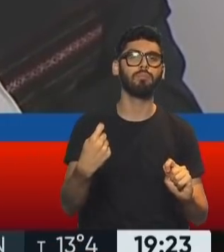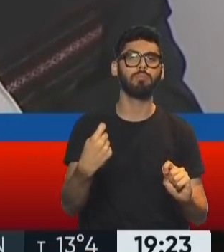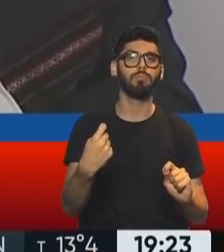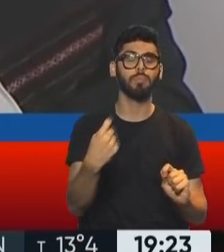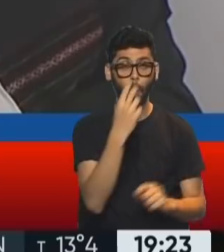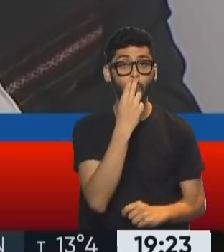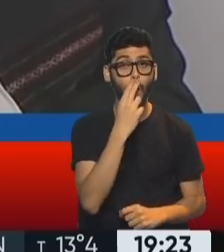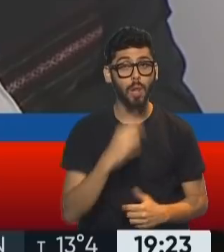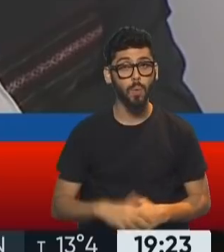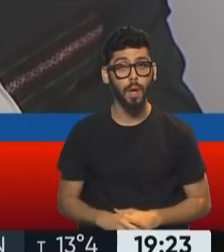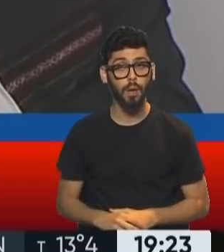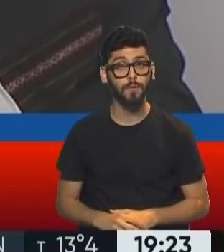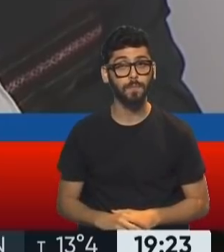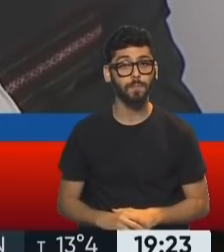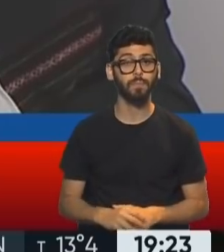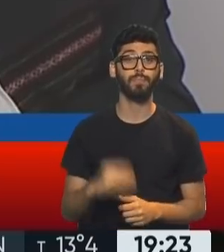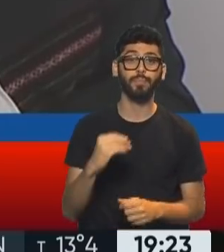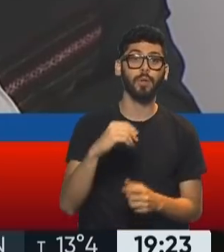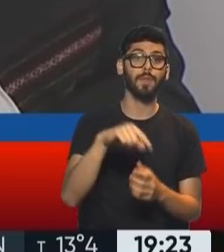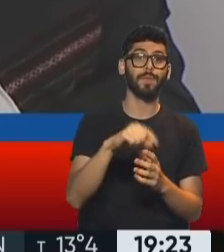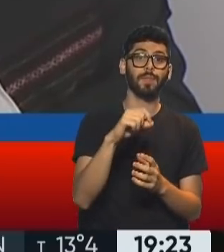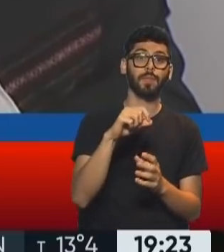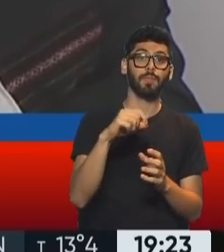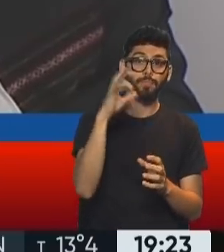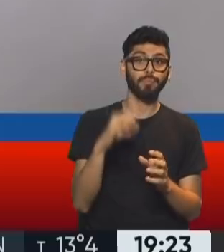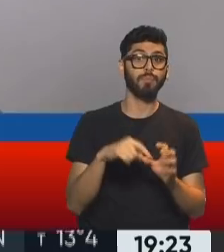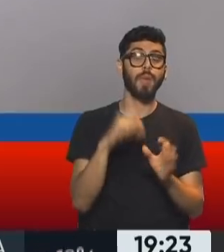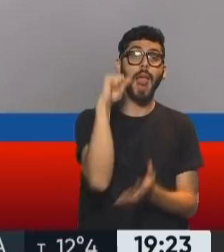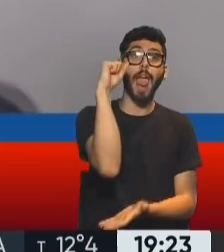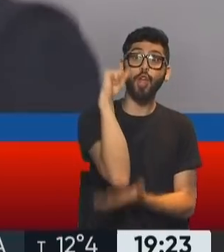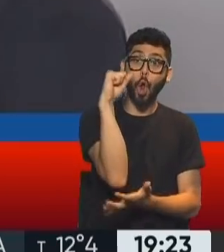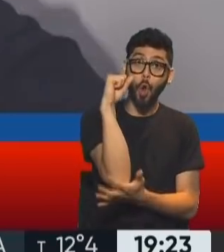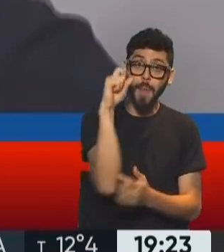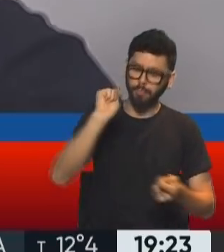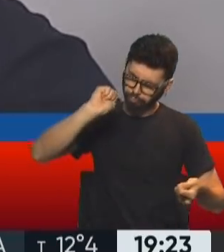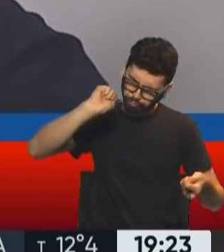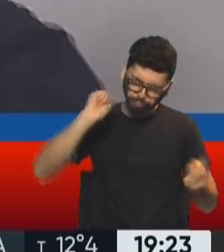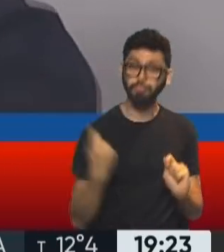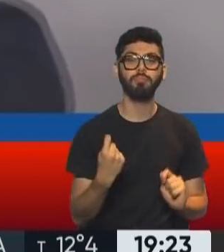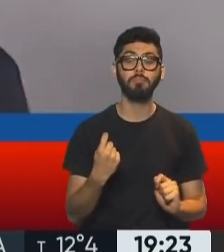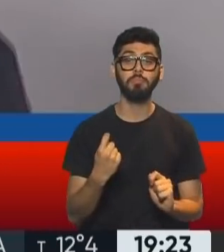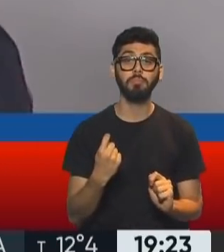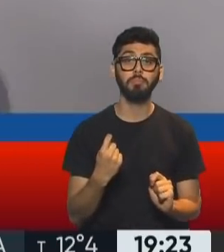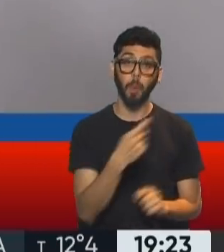Porque el único país que cambió las estructuras económicas de cuajo fue Bolivia.